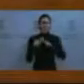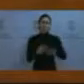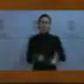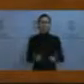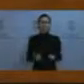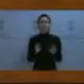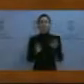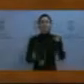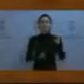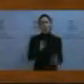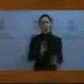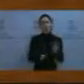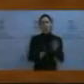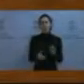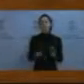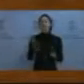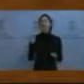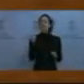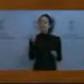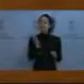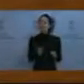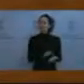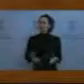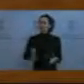por los juzgados. Ayer tuve aquí un